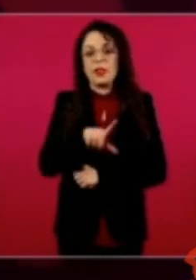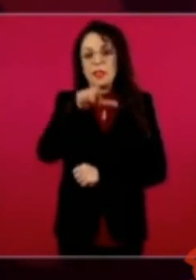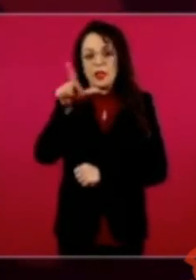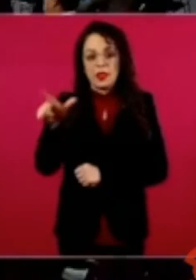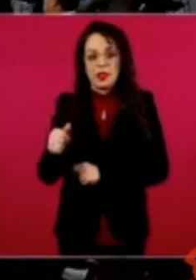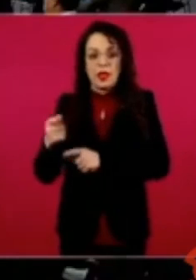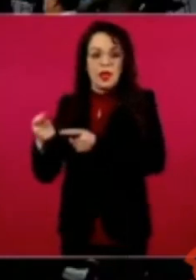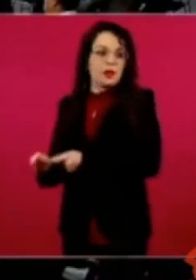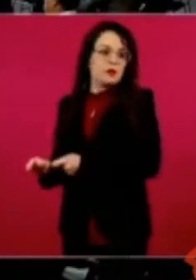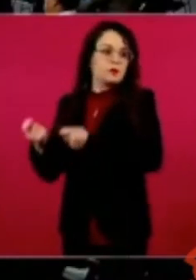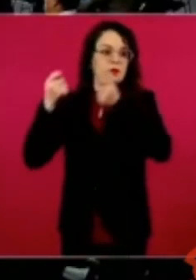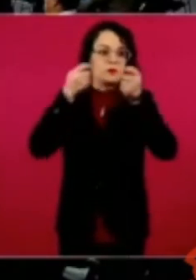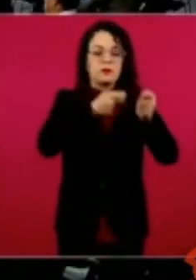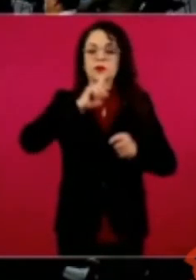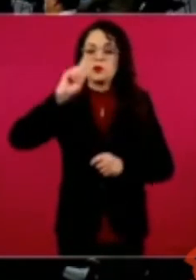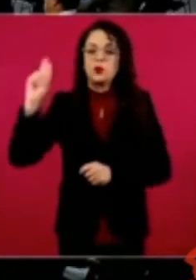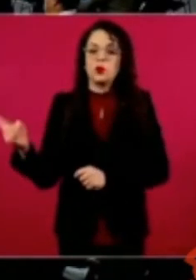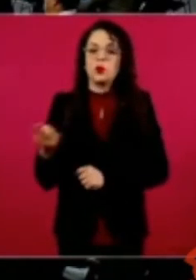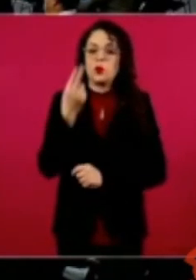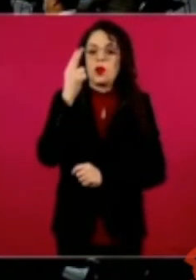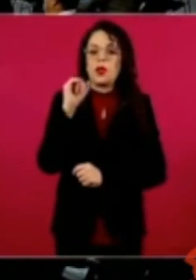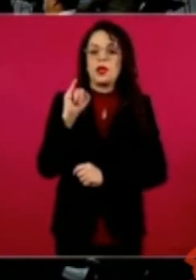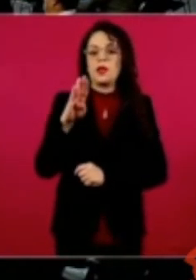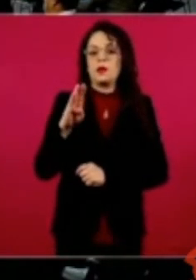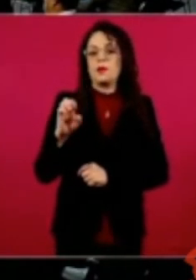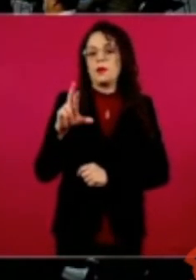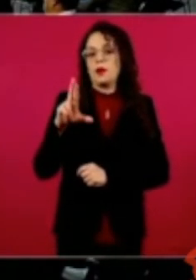Iberoamericana y empiezan a ordenarlo.